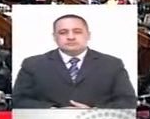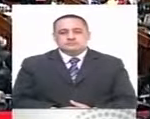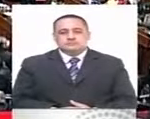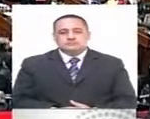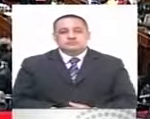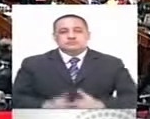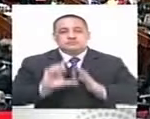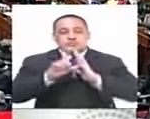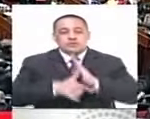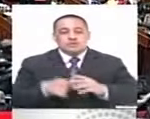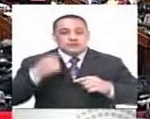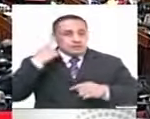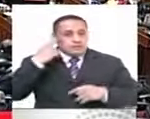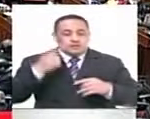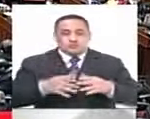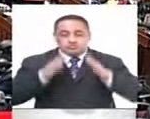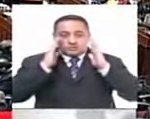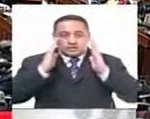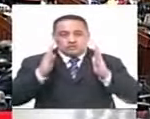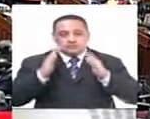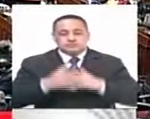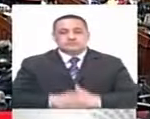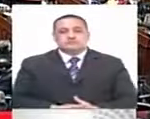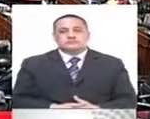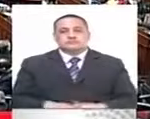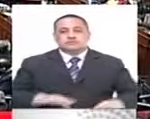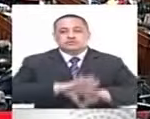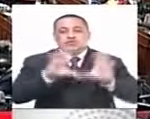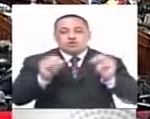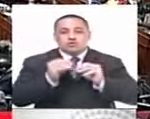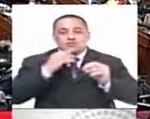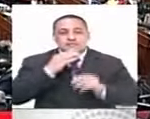Luego de haber escuchado el discurso